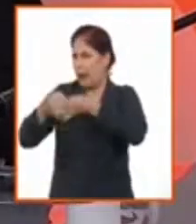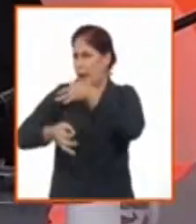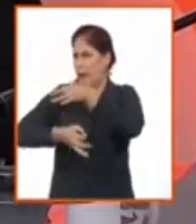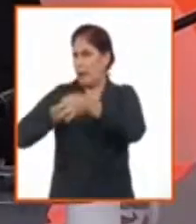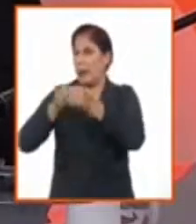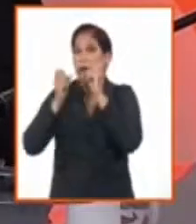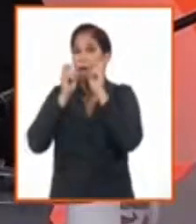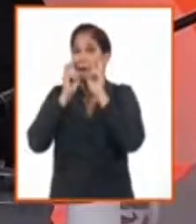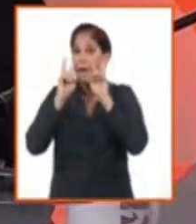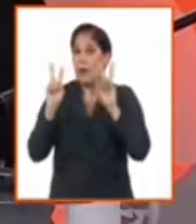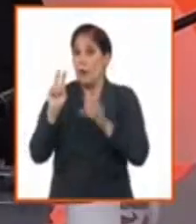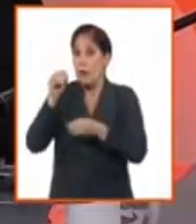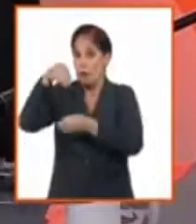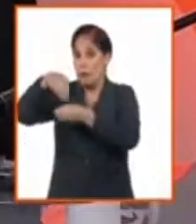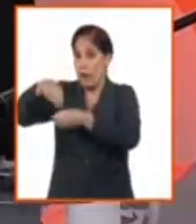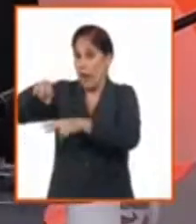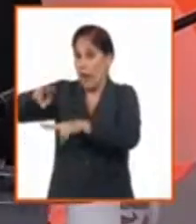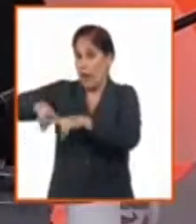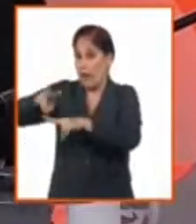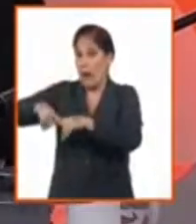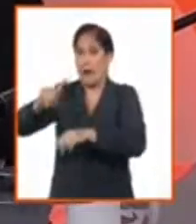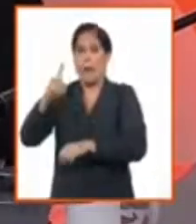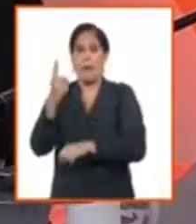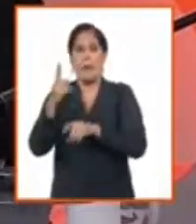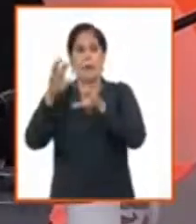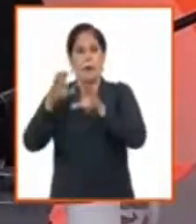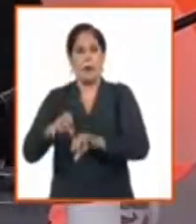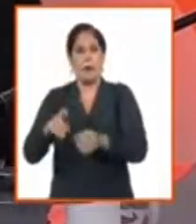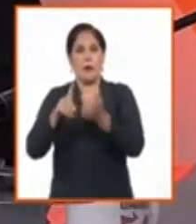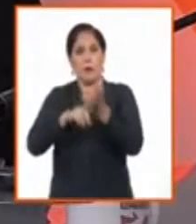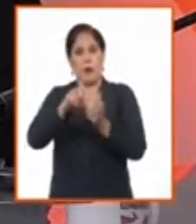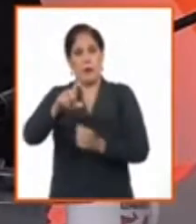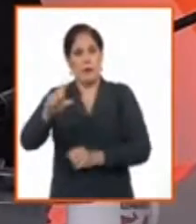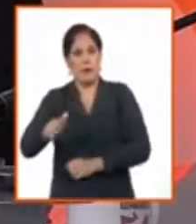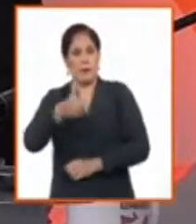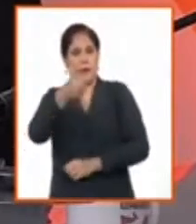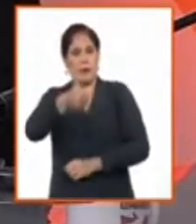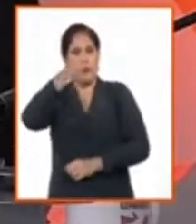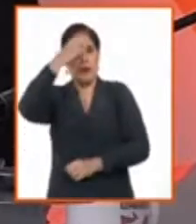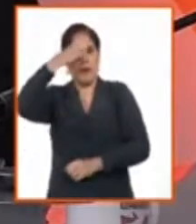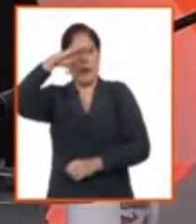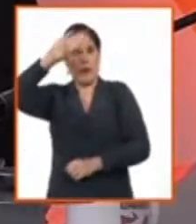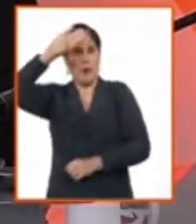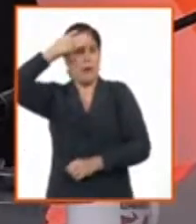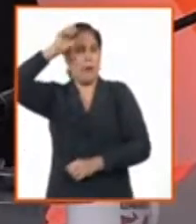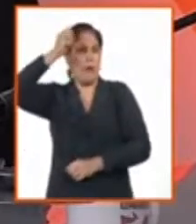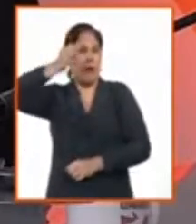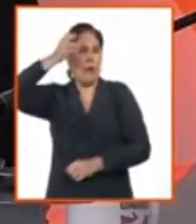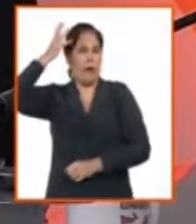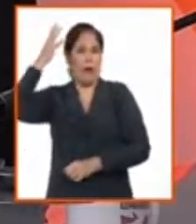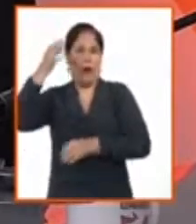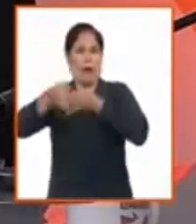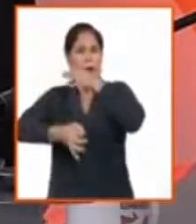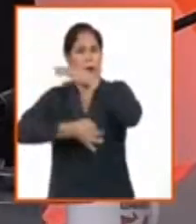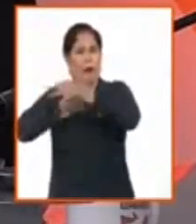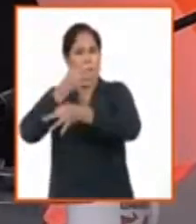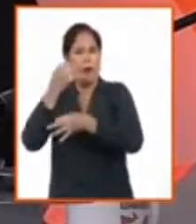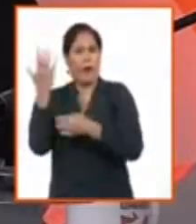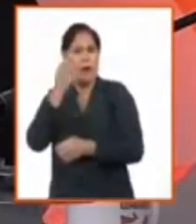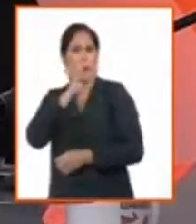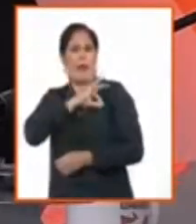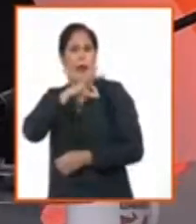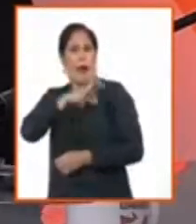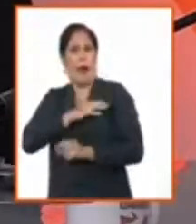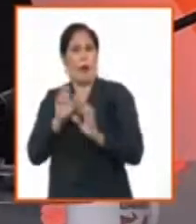desde la habana el primer secretario del partido y presidente de la república miguel díaz canel bermúdez a los delegados presentes